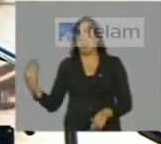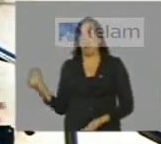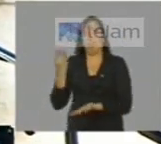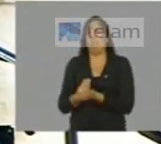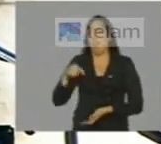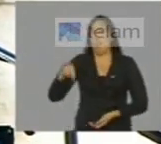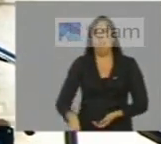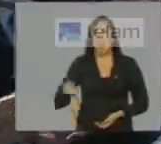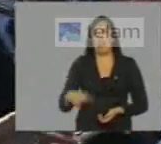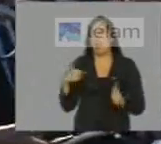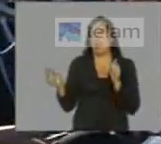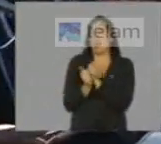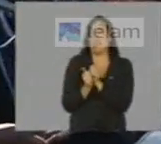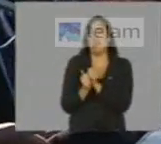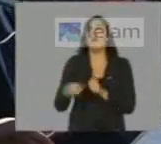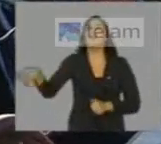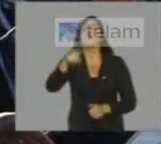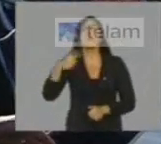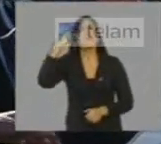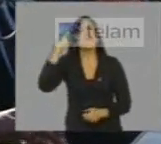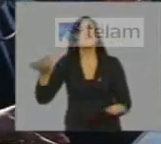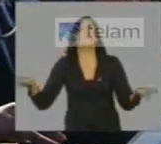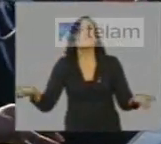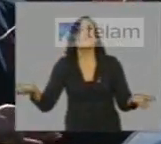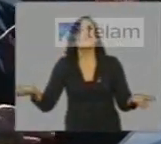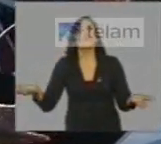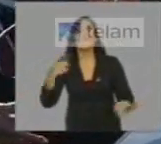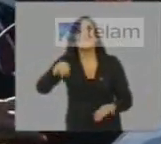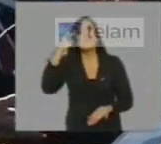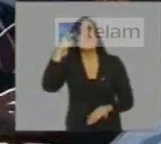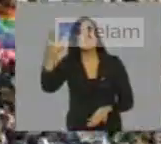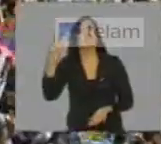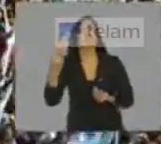hoy junto a nosotros. ¿Con quién creen? ¿Con quién creen?